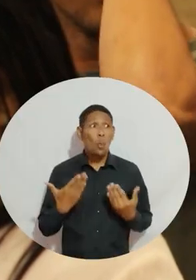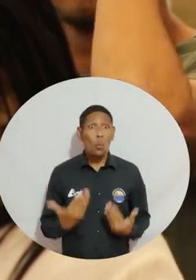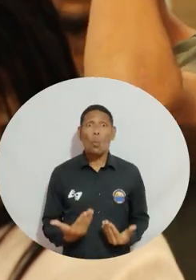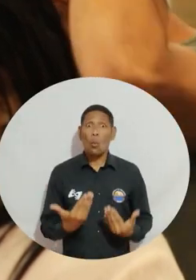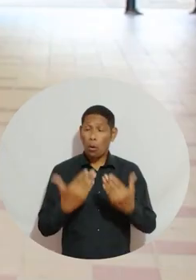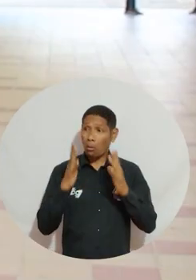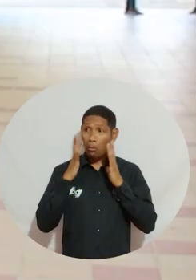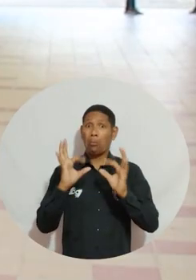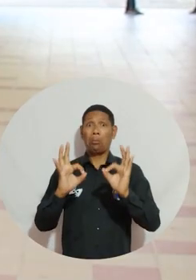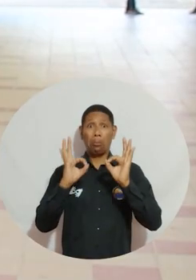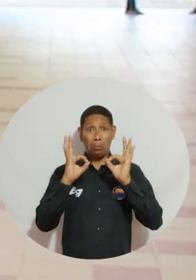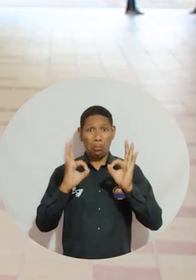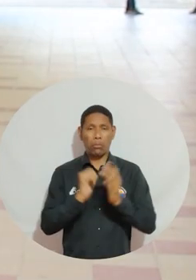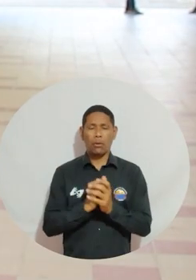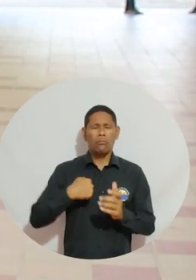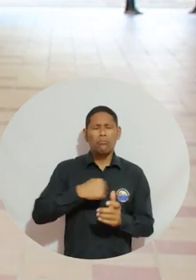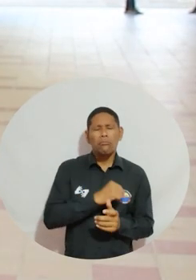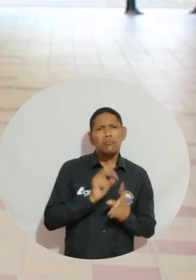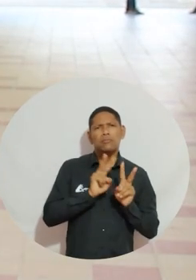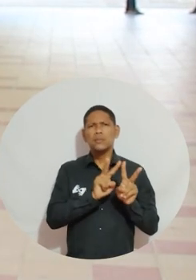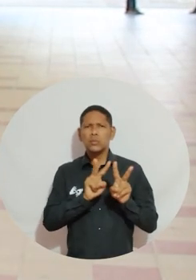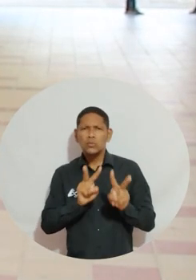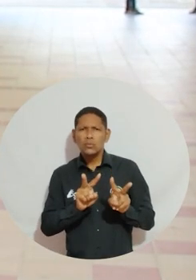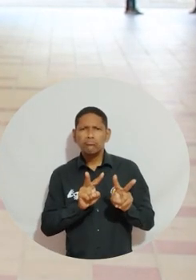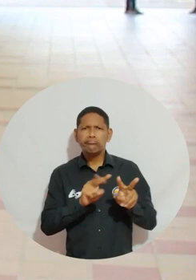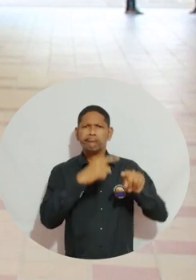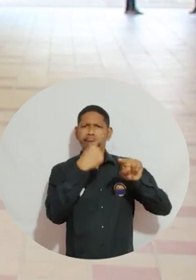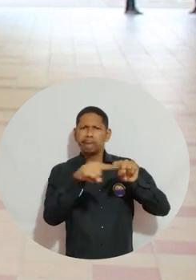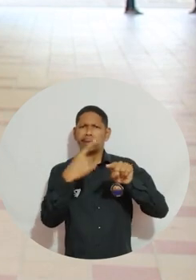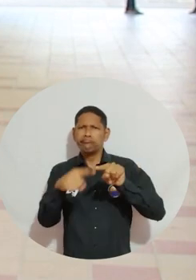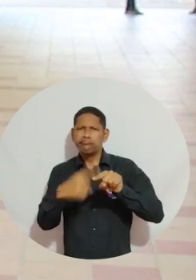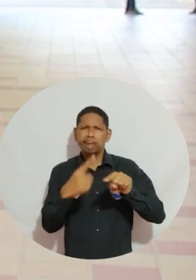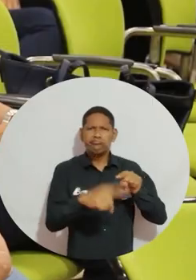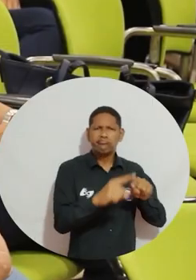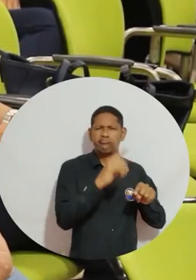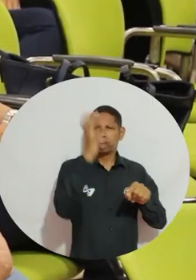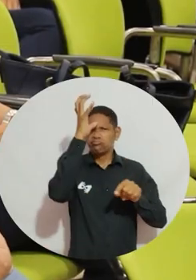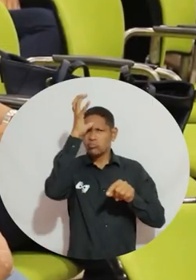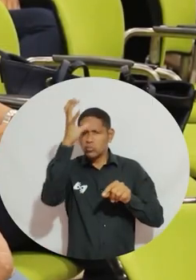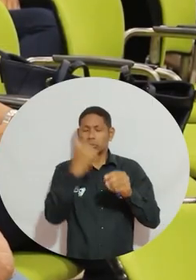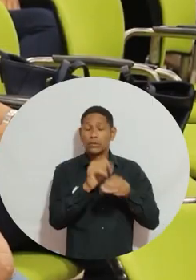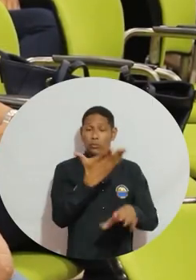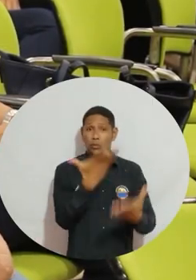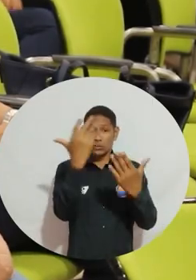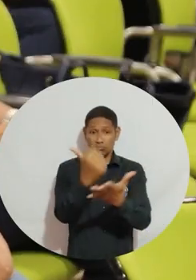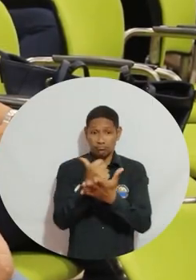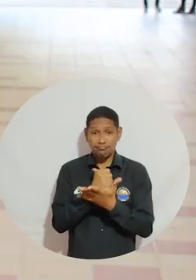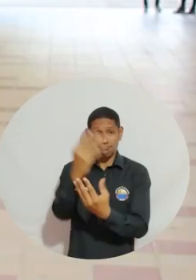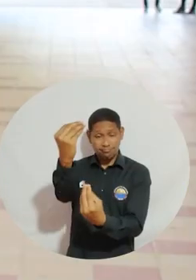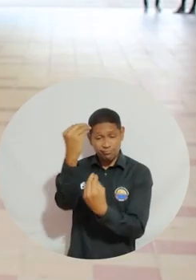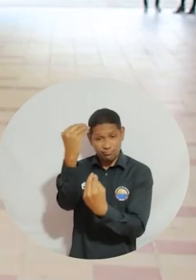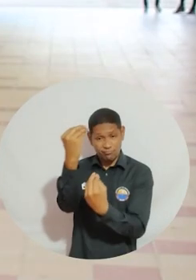Se ha desarrollado de una manera óptima y pertinente, en donde hemos podido evidenciar los distintos conocimientos que estos contribuyen a nuestra